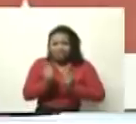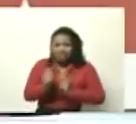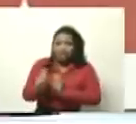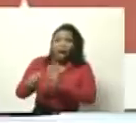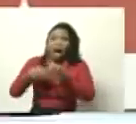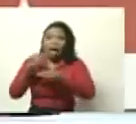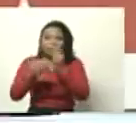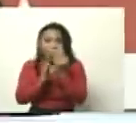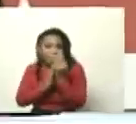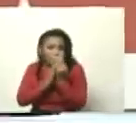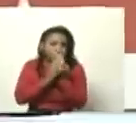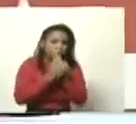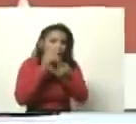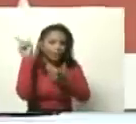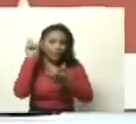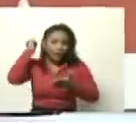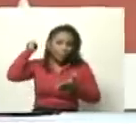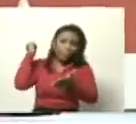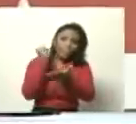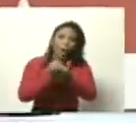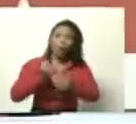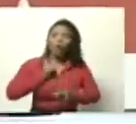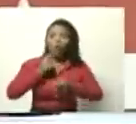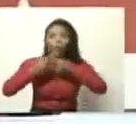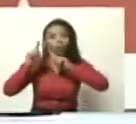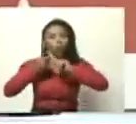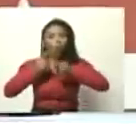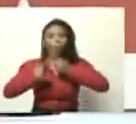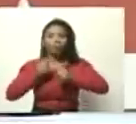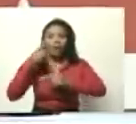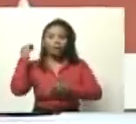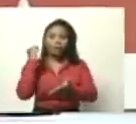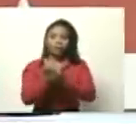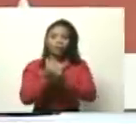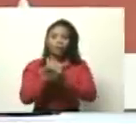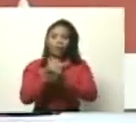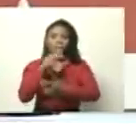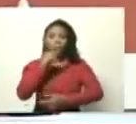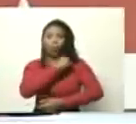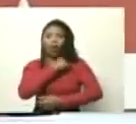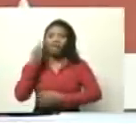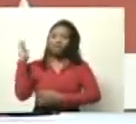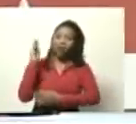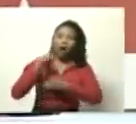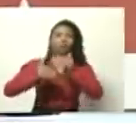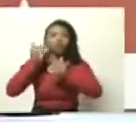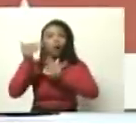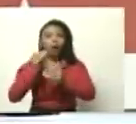ese asesinato de cualquier otra cosa. El asesinato moral venía después.